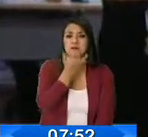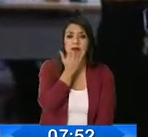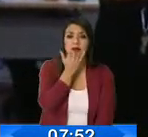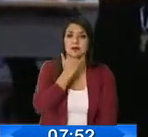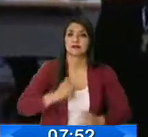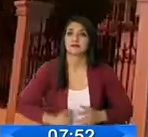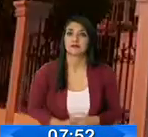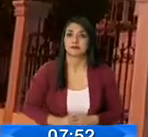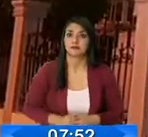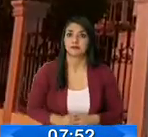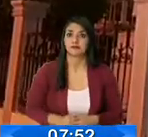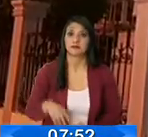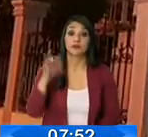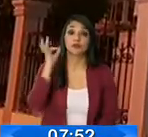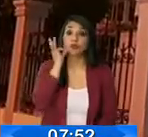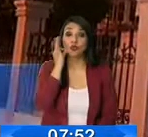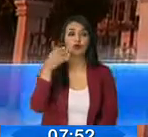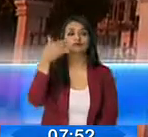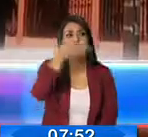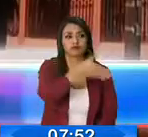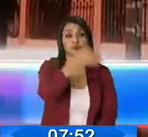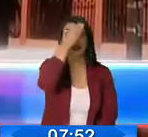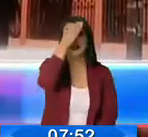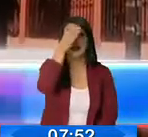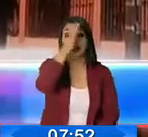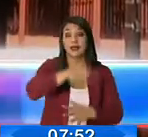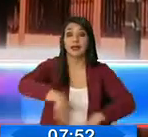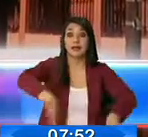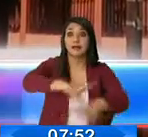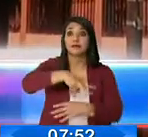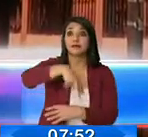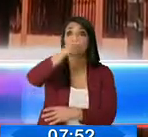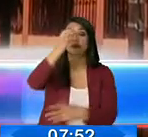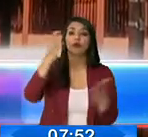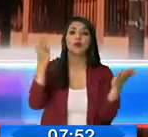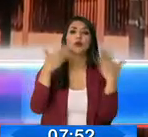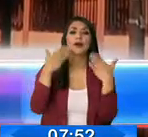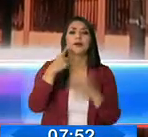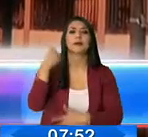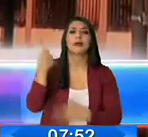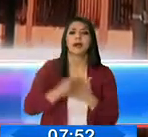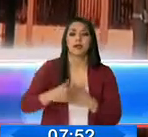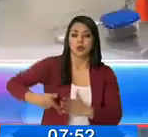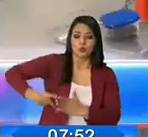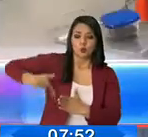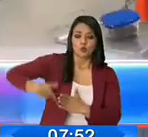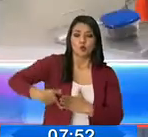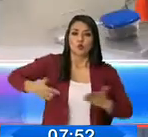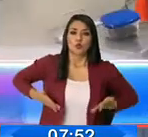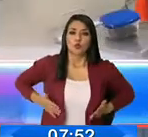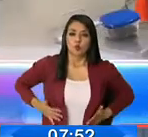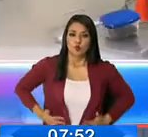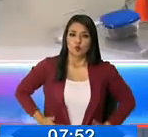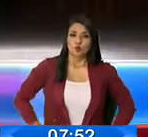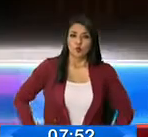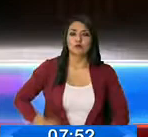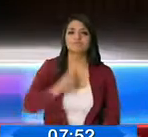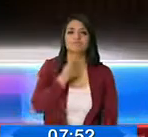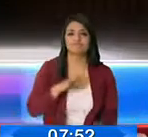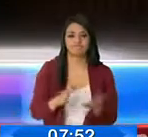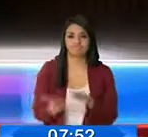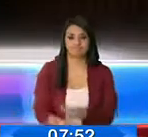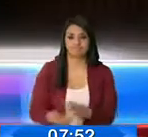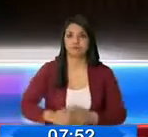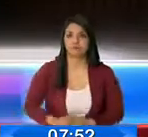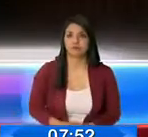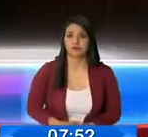Según indicaron, ella fue a esta clínica ubicada en el norte de Guayaquil para someterse a una lipoescultura, pero falleció. Ella vino